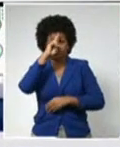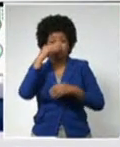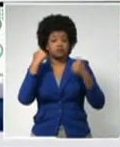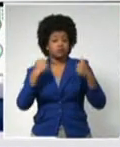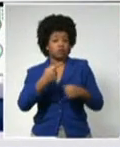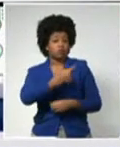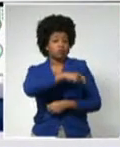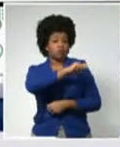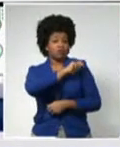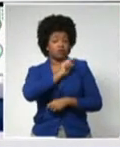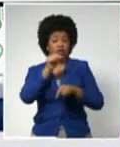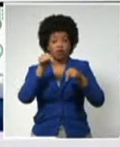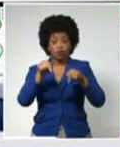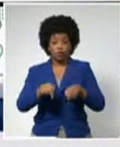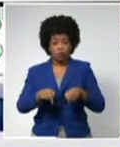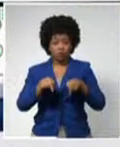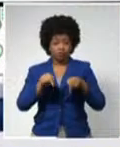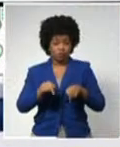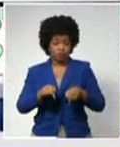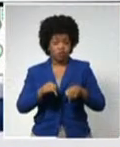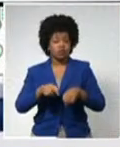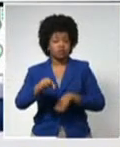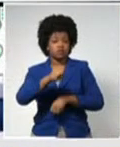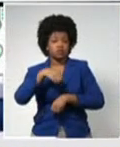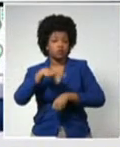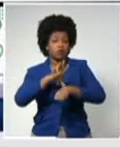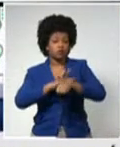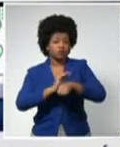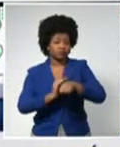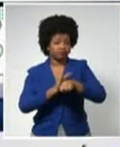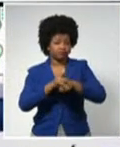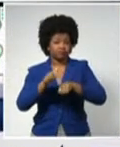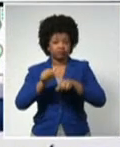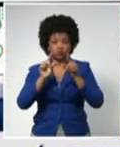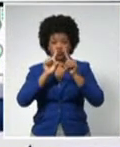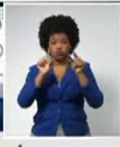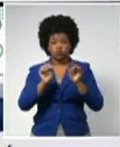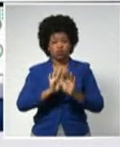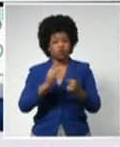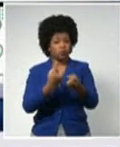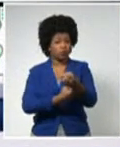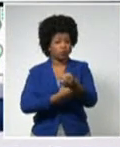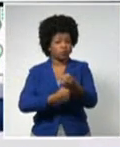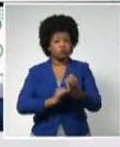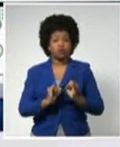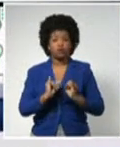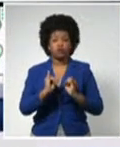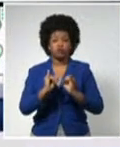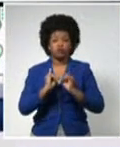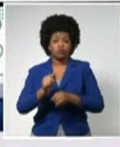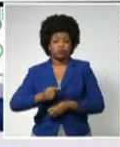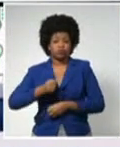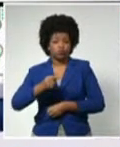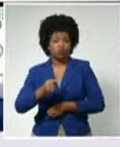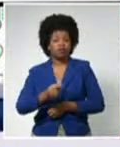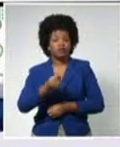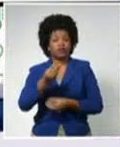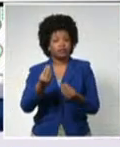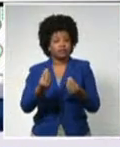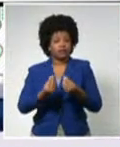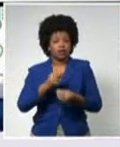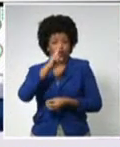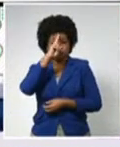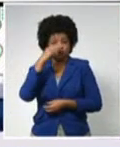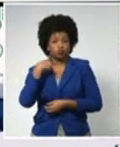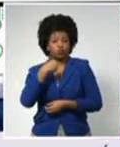actual situación epidemiológica en el país. Como ya es costumbre, el parte habitual nos llega a través del doctor Francisco Durán García, quien se encuentra